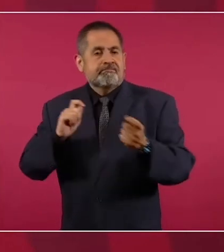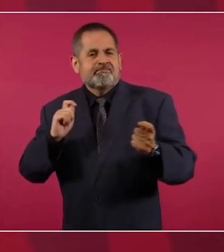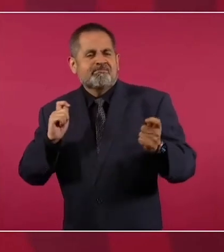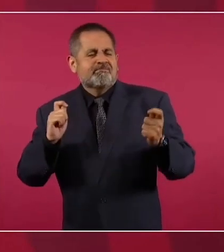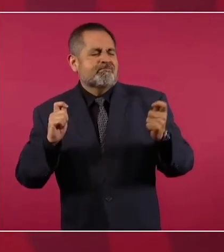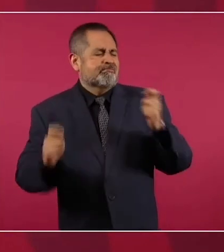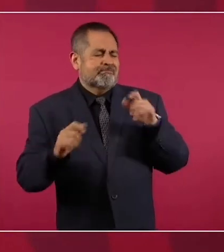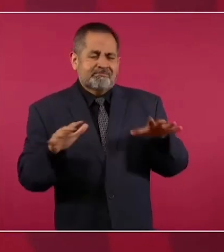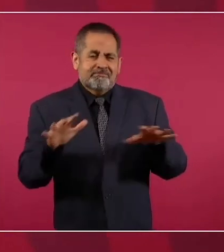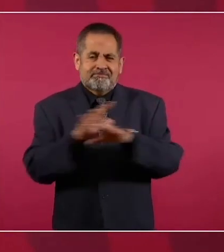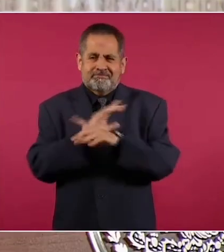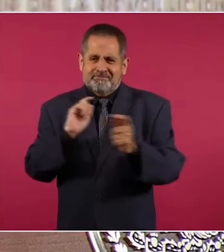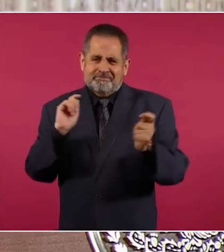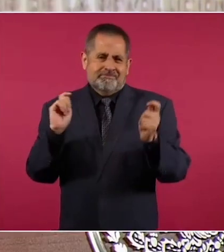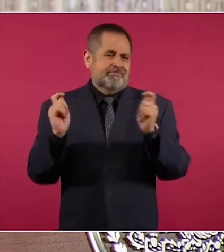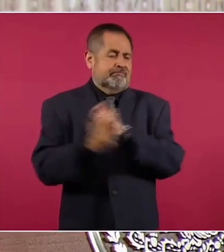transformación,